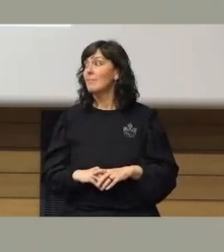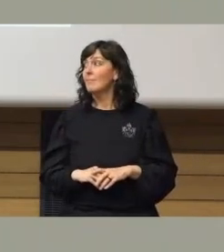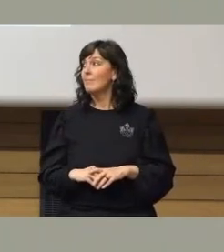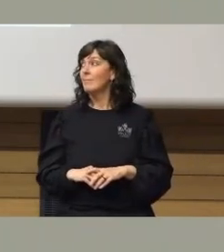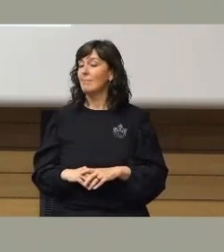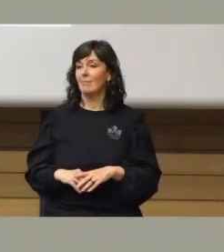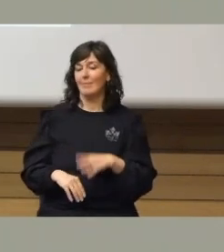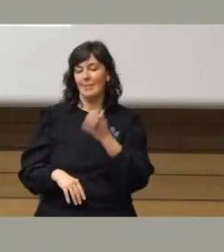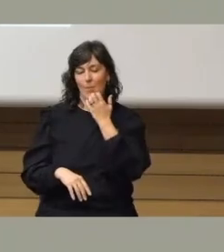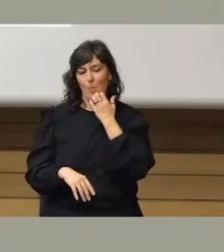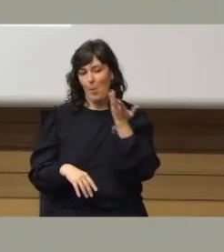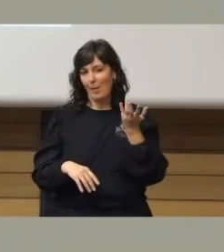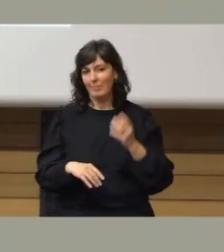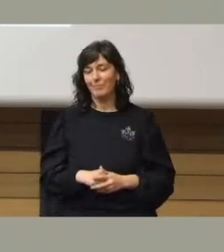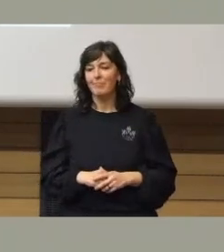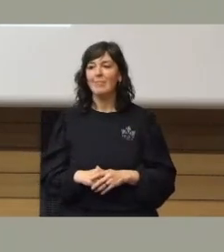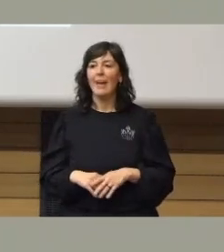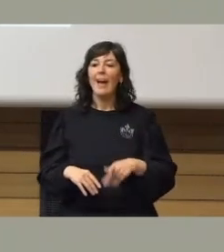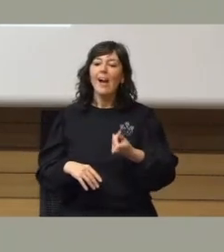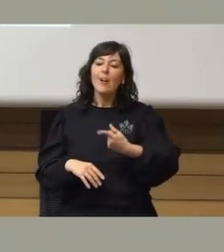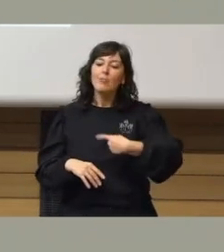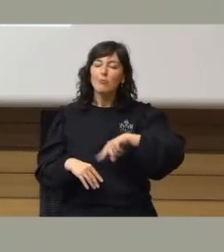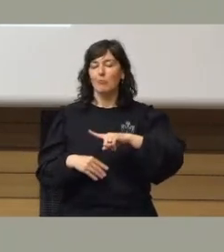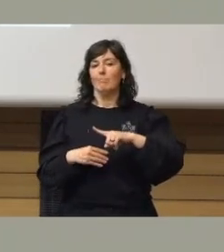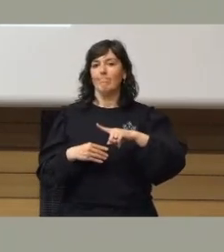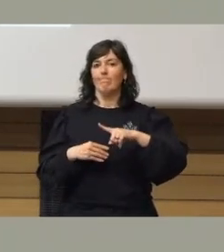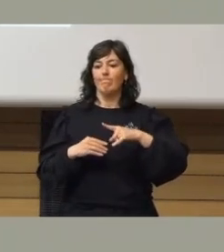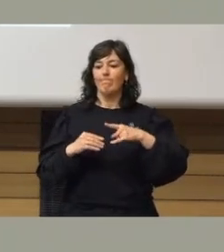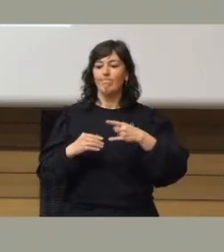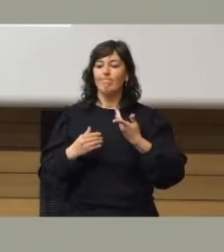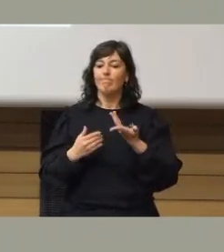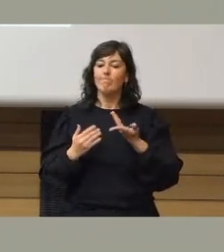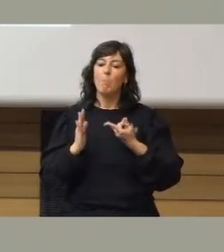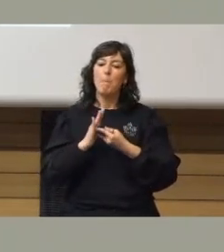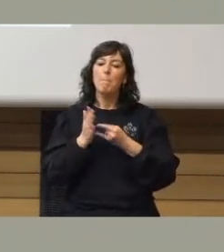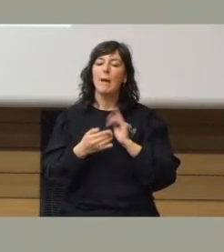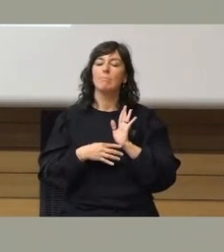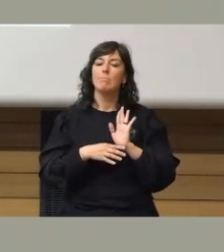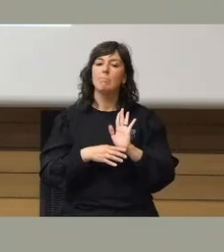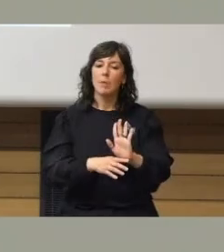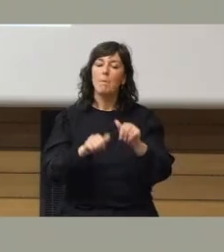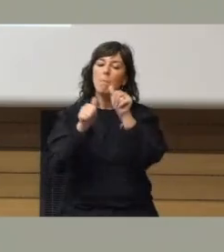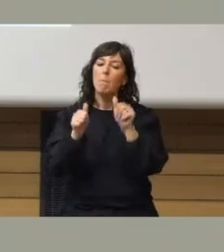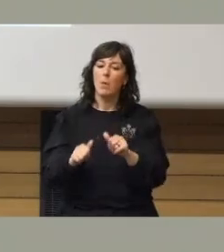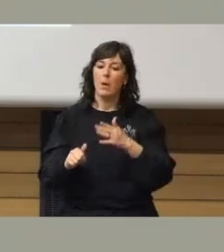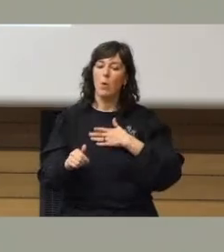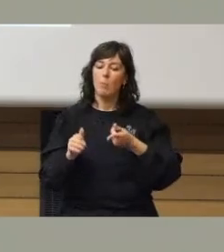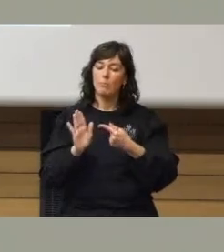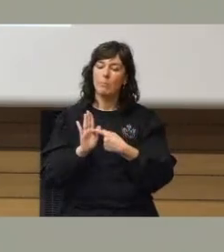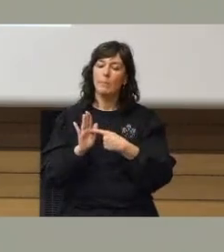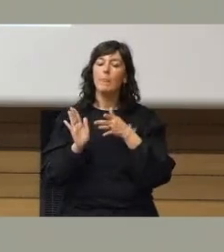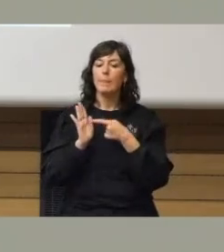broma. Lo que nosotros nos planteamos es, este modelo nos dice, vamos a hablar un